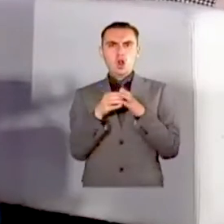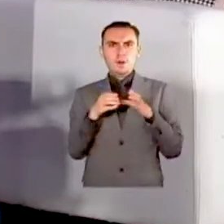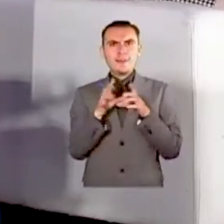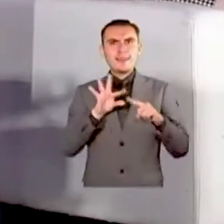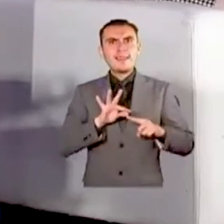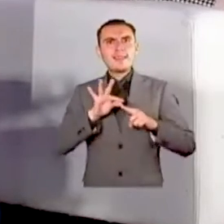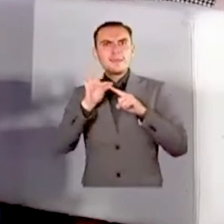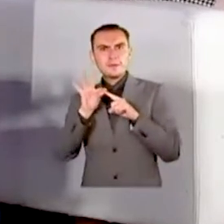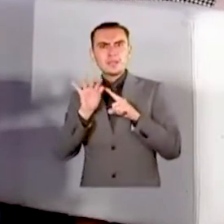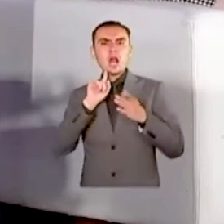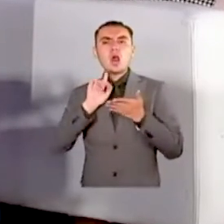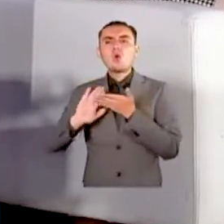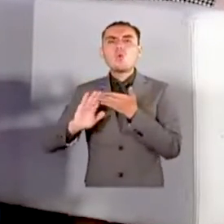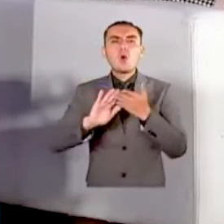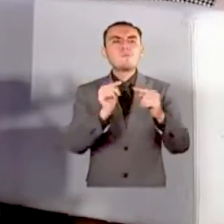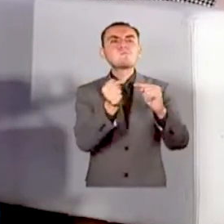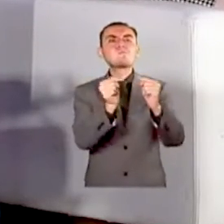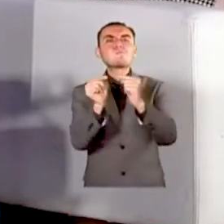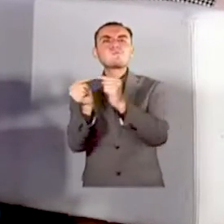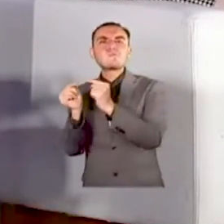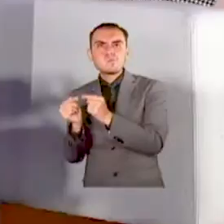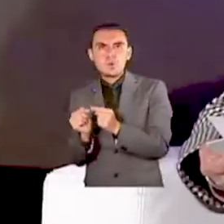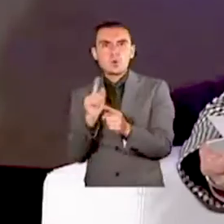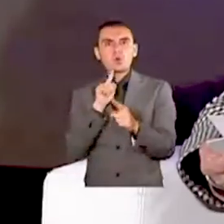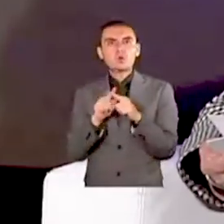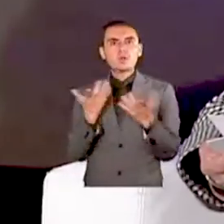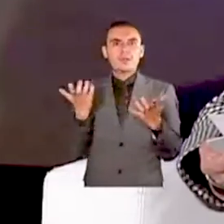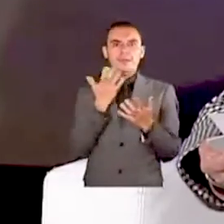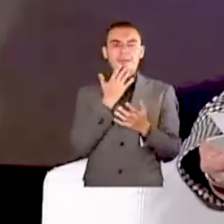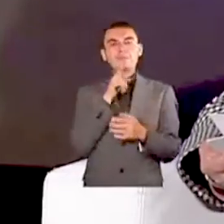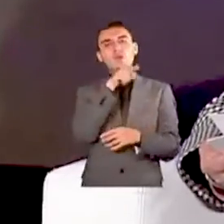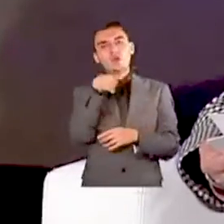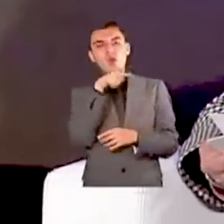Especial para Solución de Conflictos, para que los